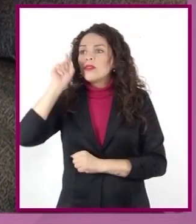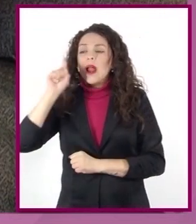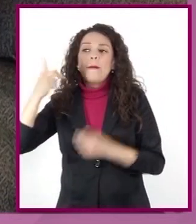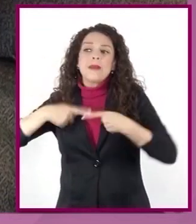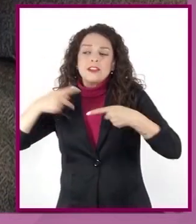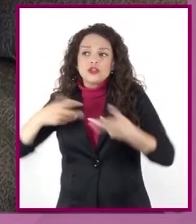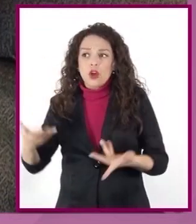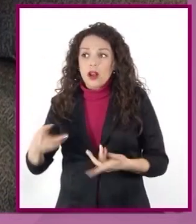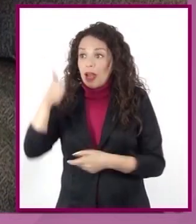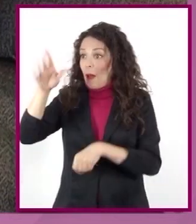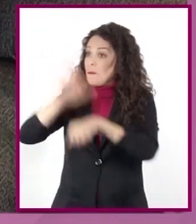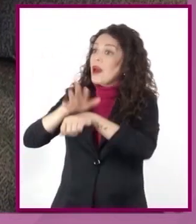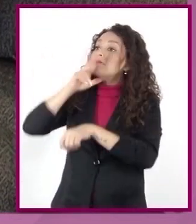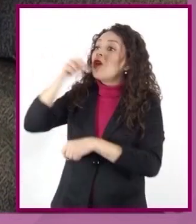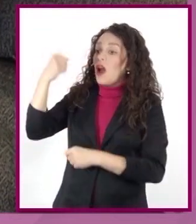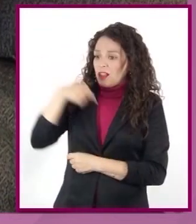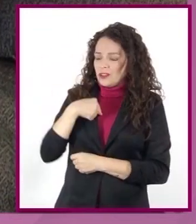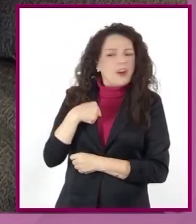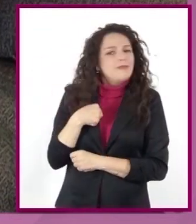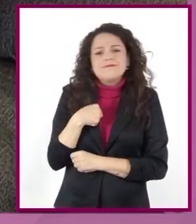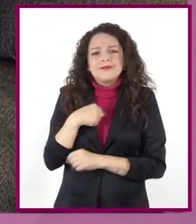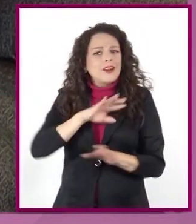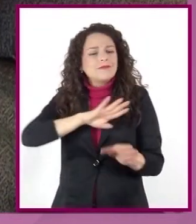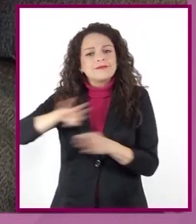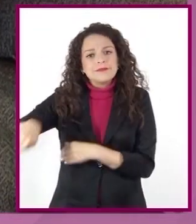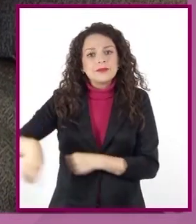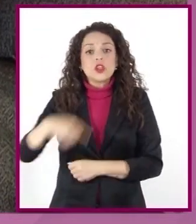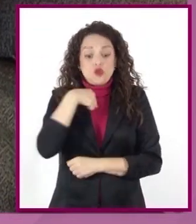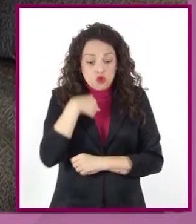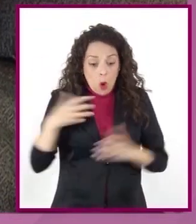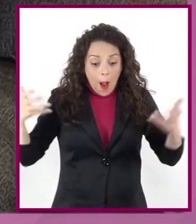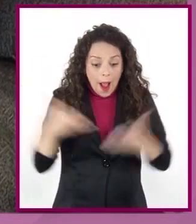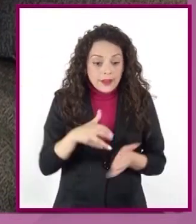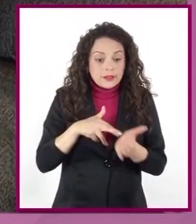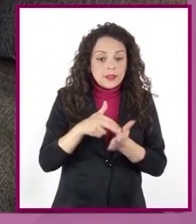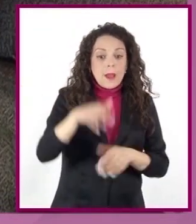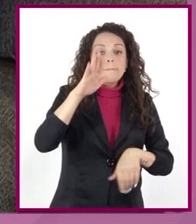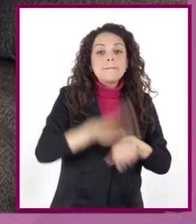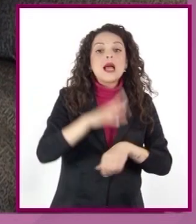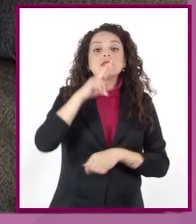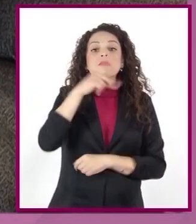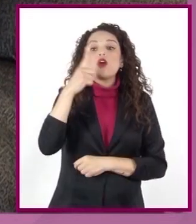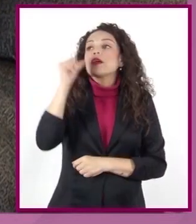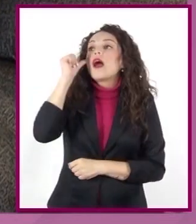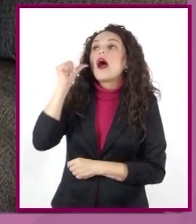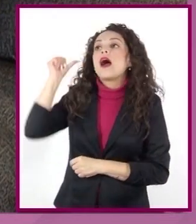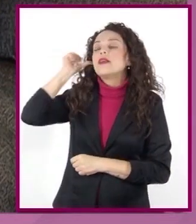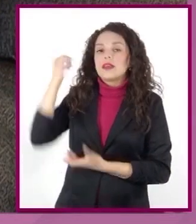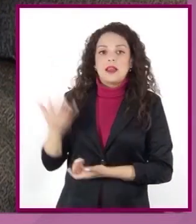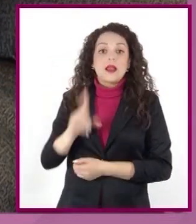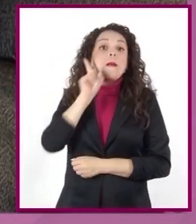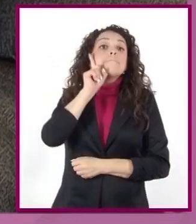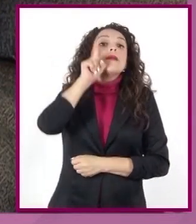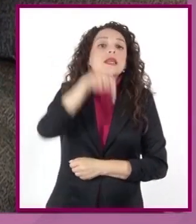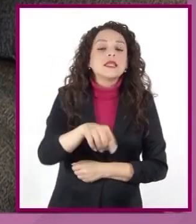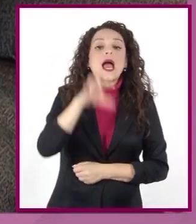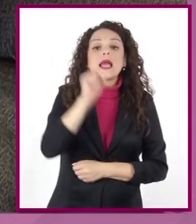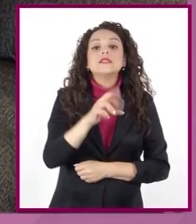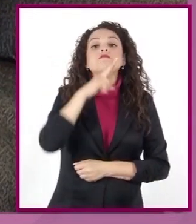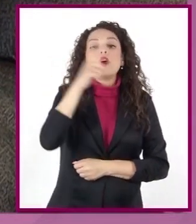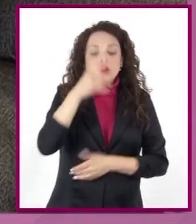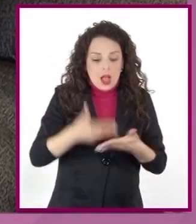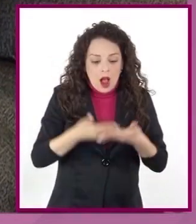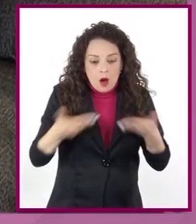El reto es ser mejor que nosotros mismos cada día. Que yo sea mejor del ayer que fui y que mañana sea mejor de lo que hoy